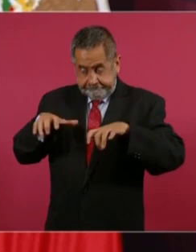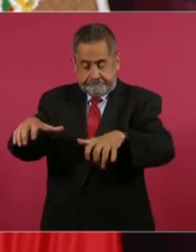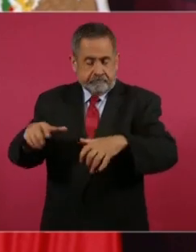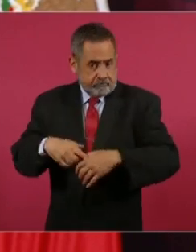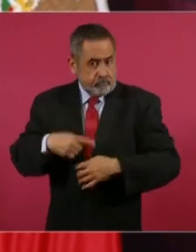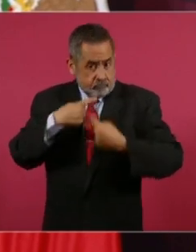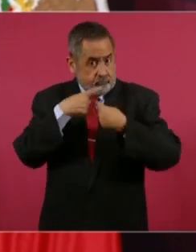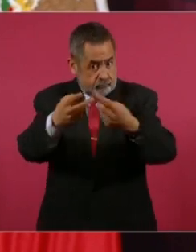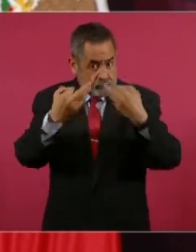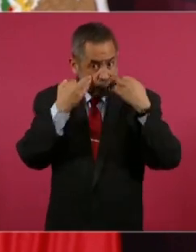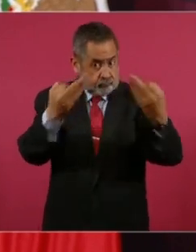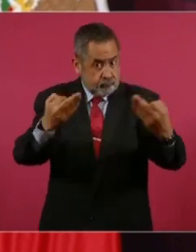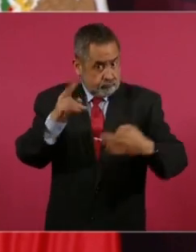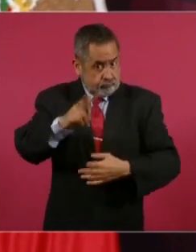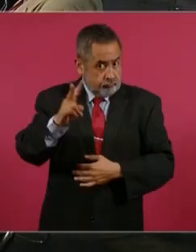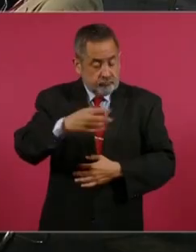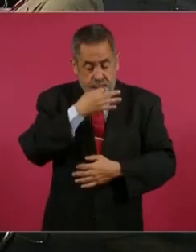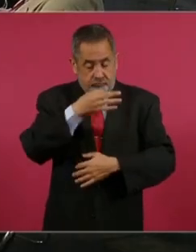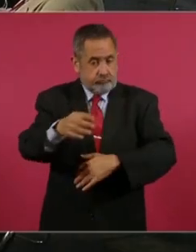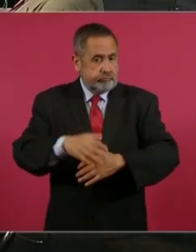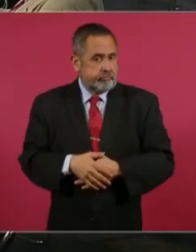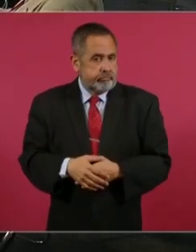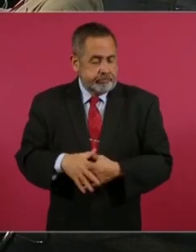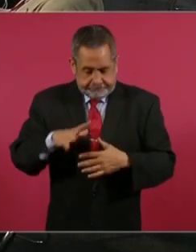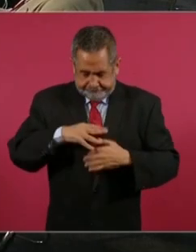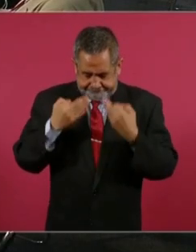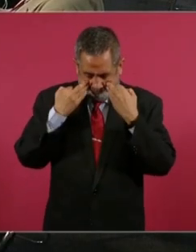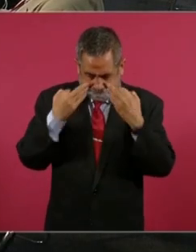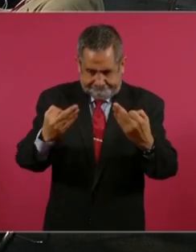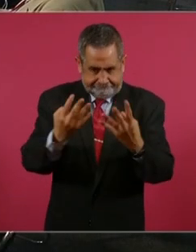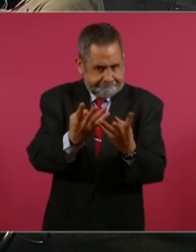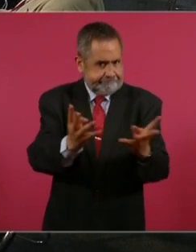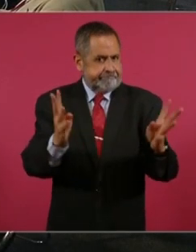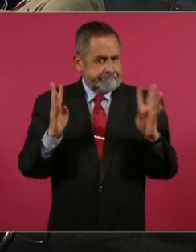Pero se los dije. Y hay testigos.